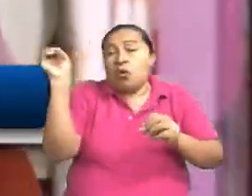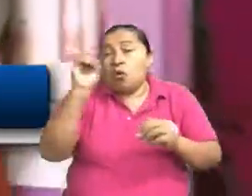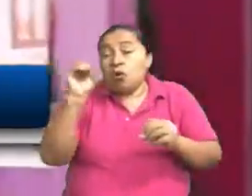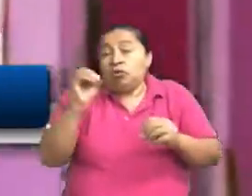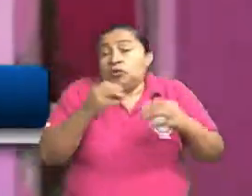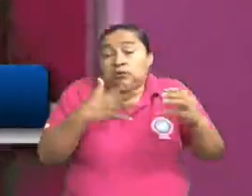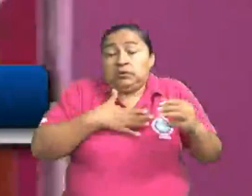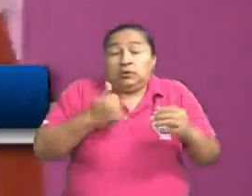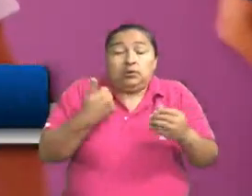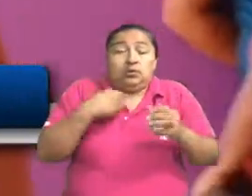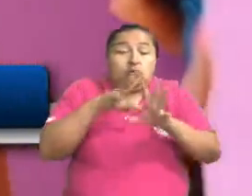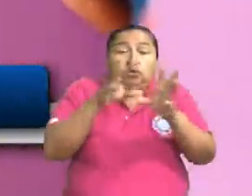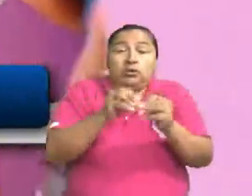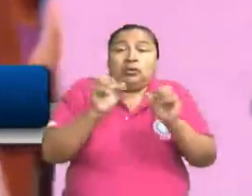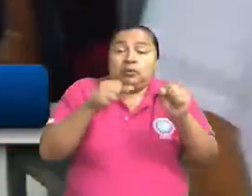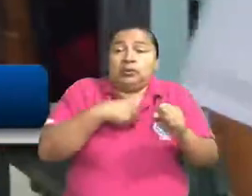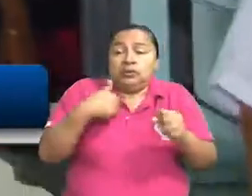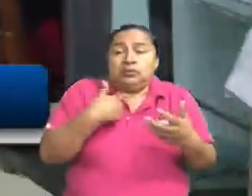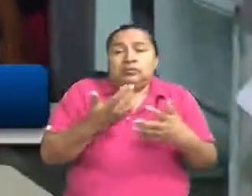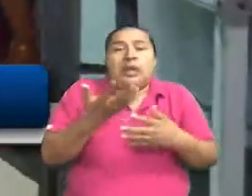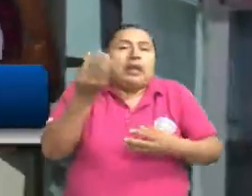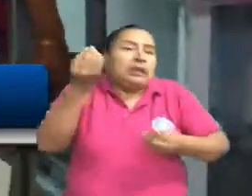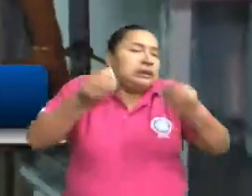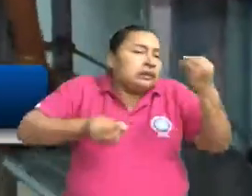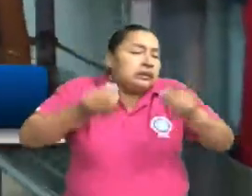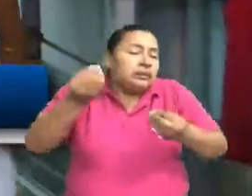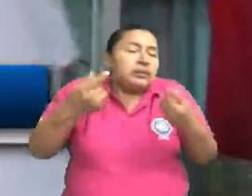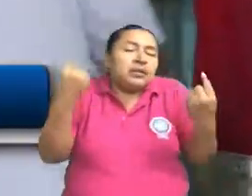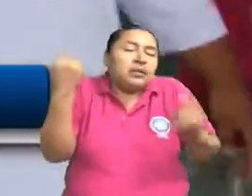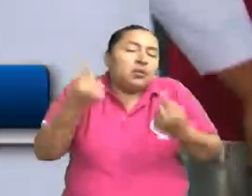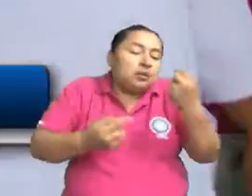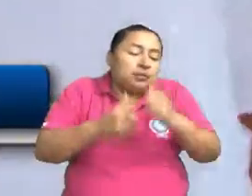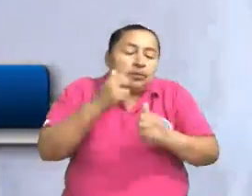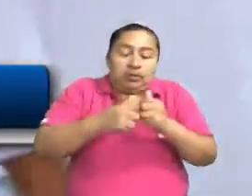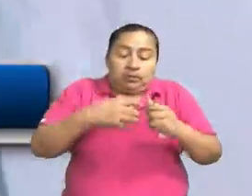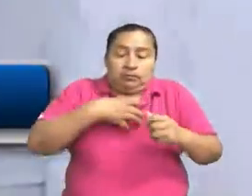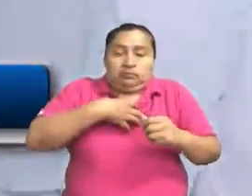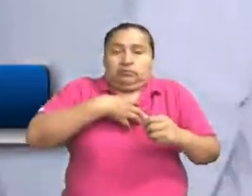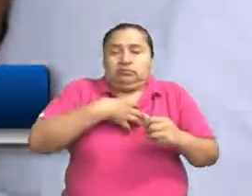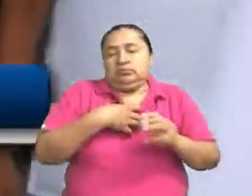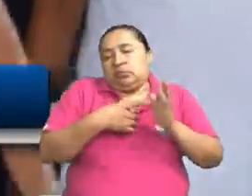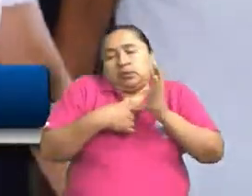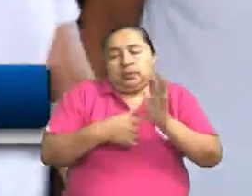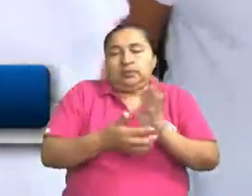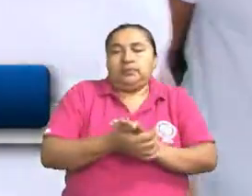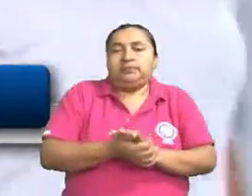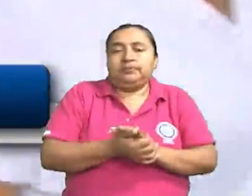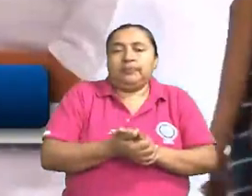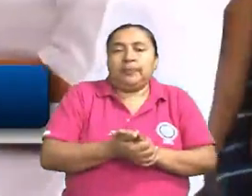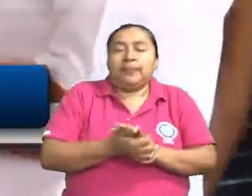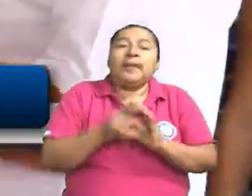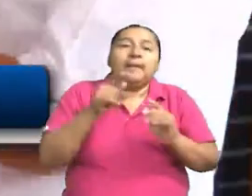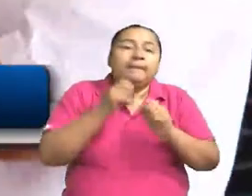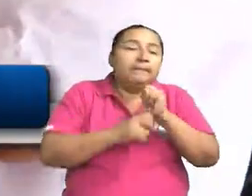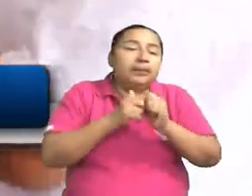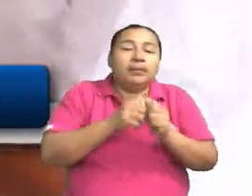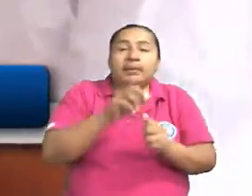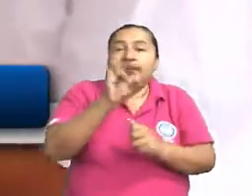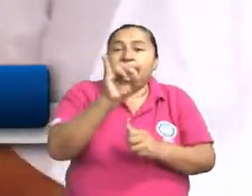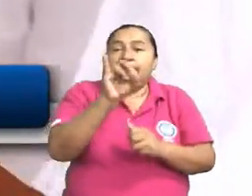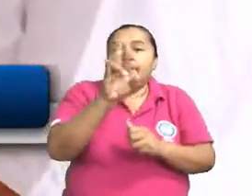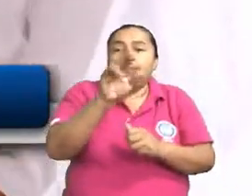mejore completamente después de ese mal? Varía de acuerdo a la patología respiratoria que estemos hablando. Por ejemplo, si es un cuadro viral,